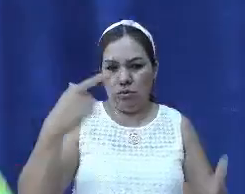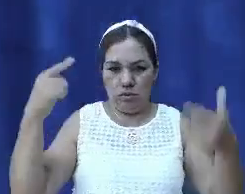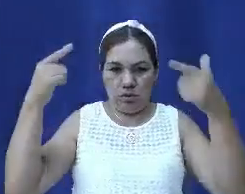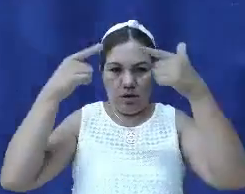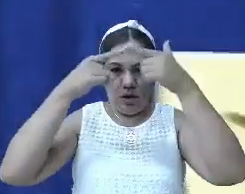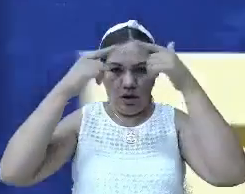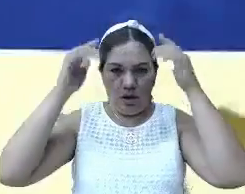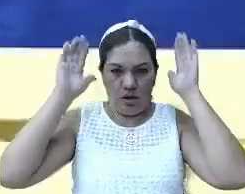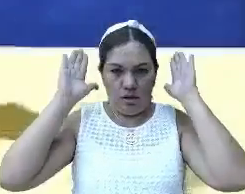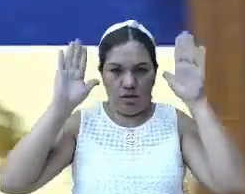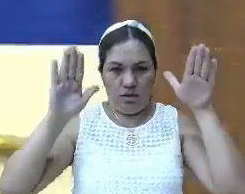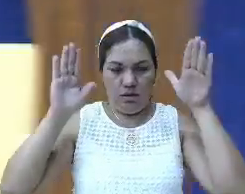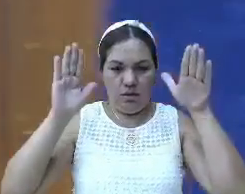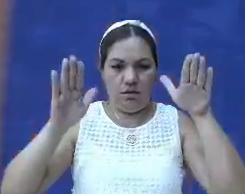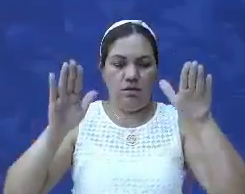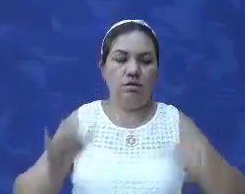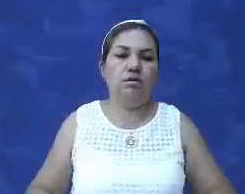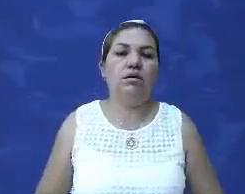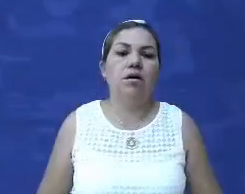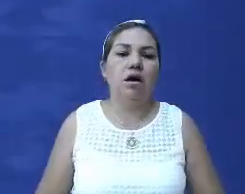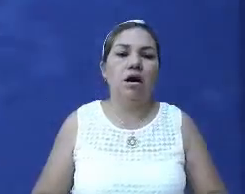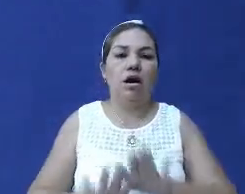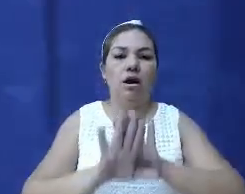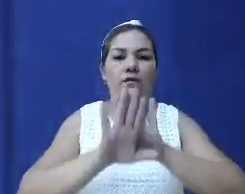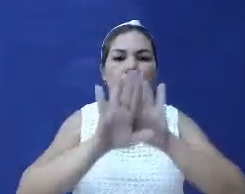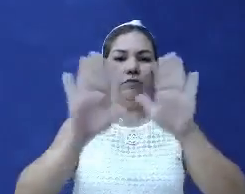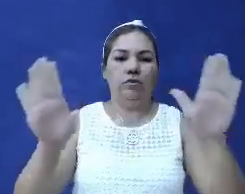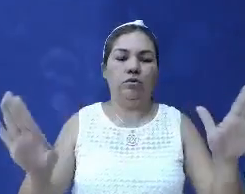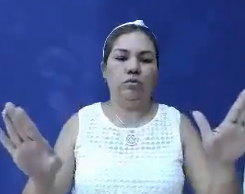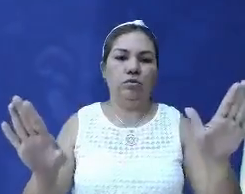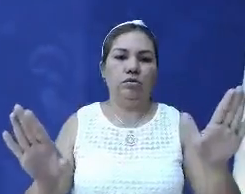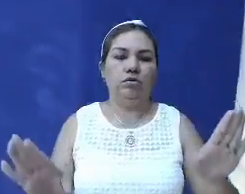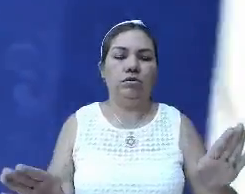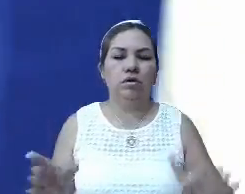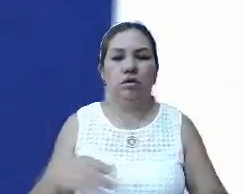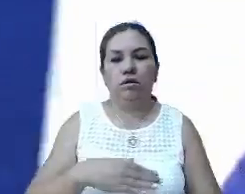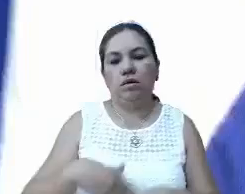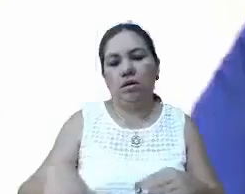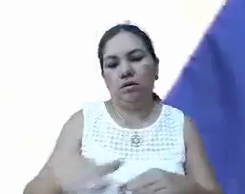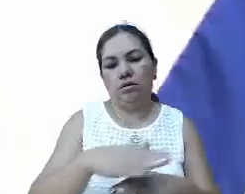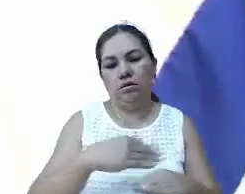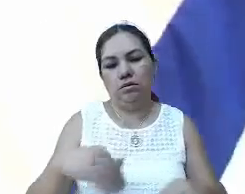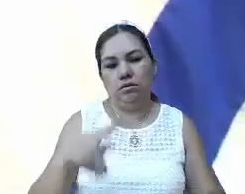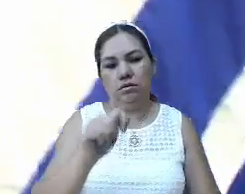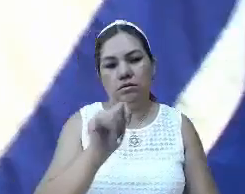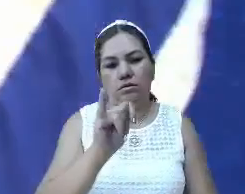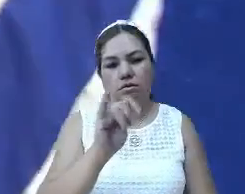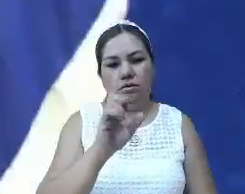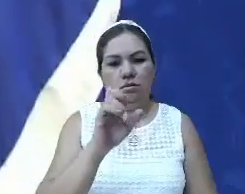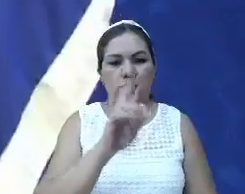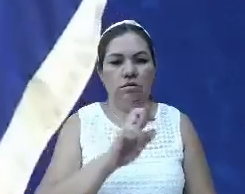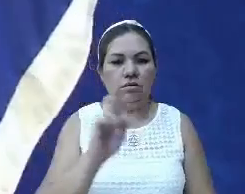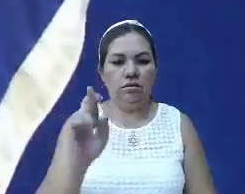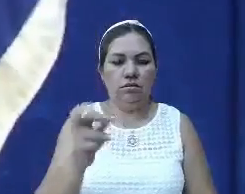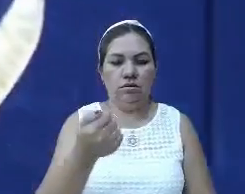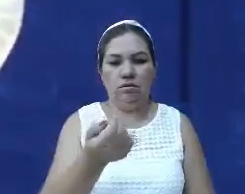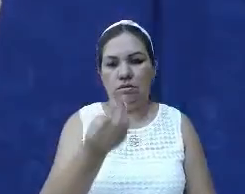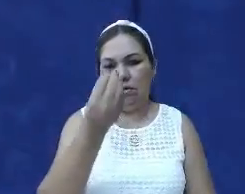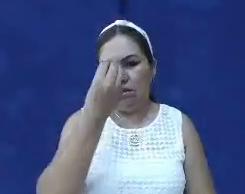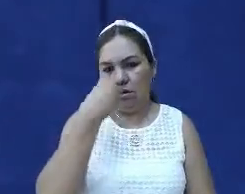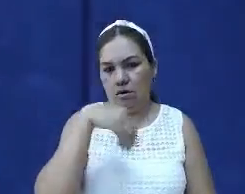abrió un portal y el portal en la tierra se tragó el río sucio